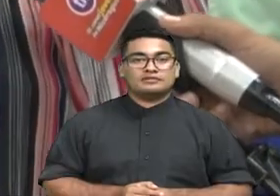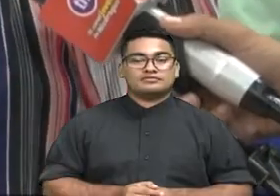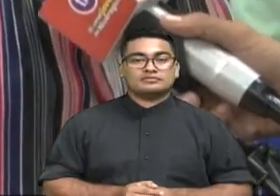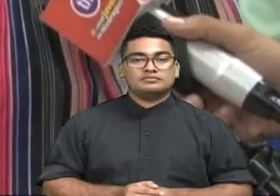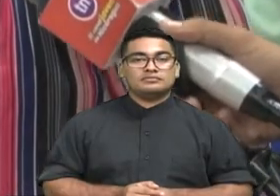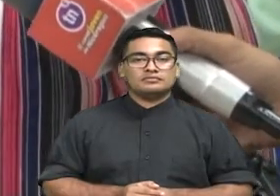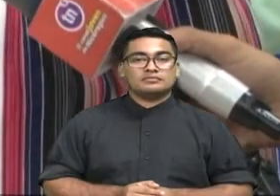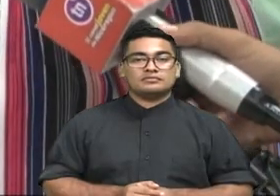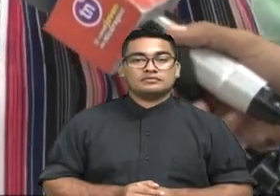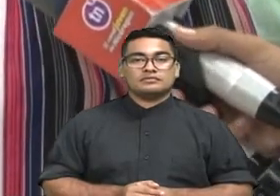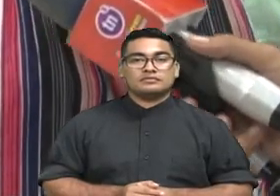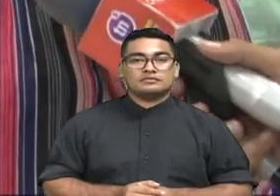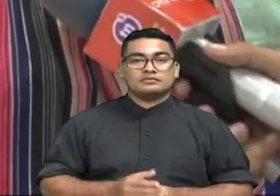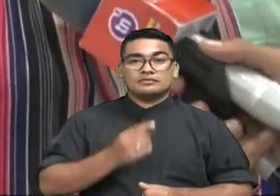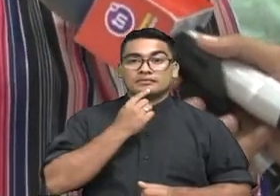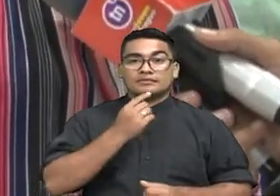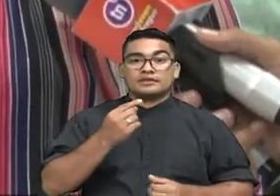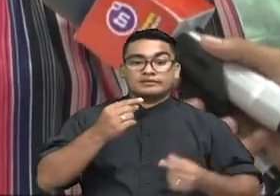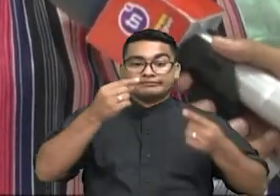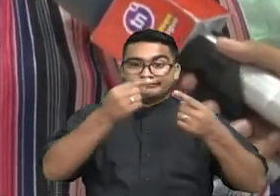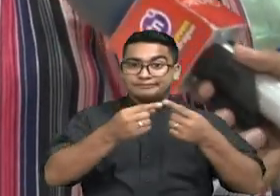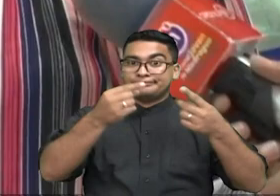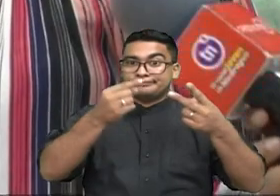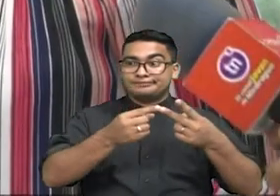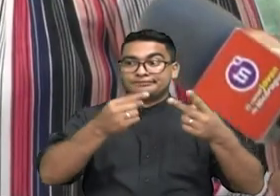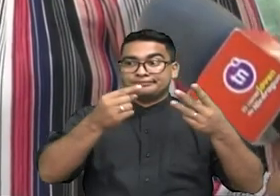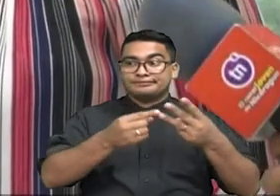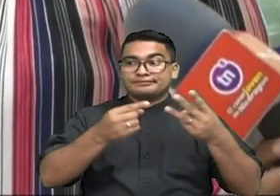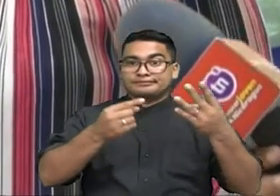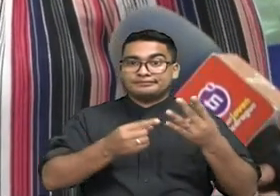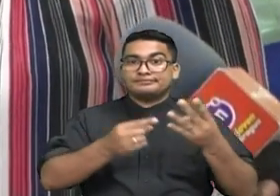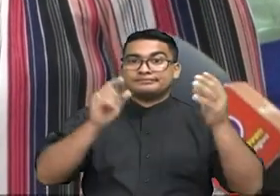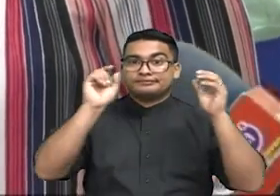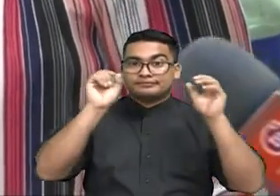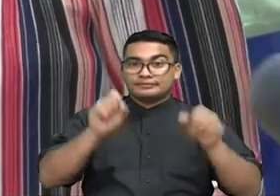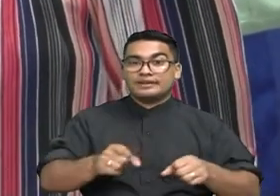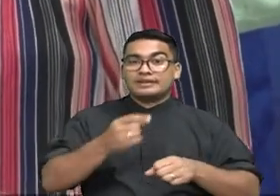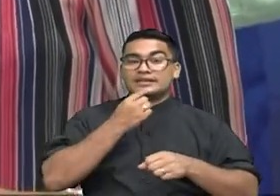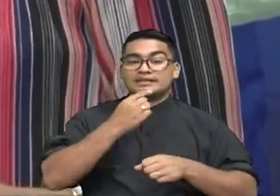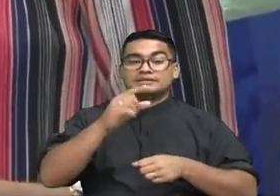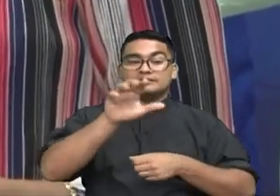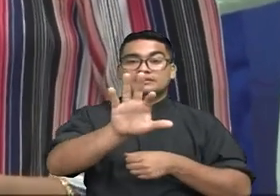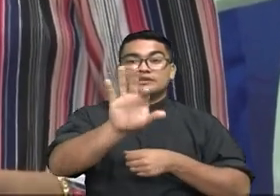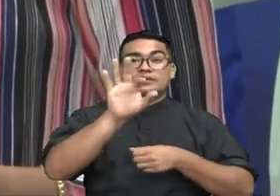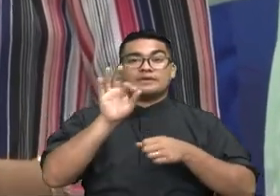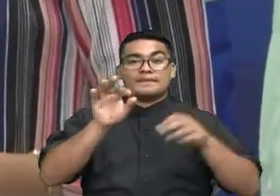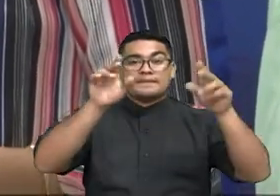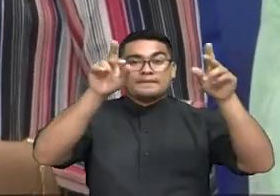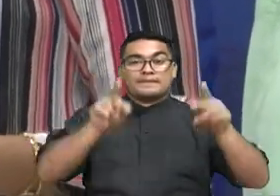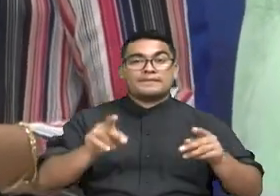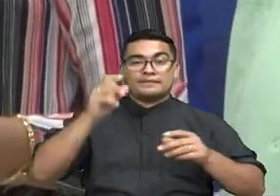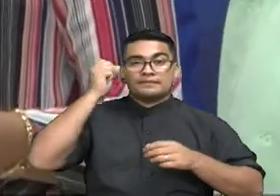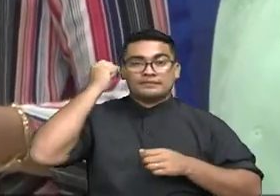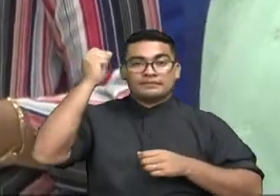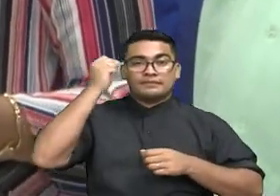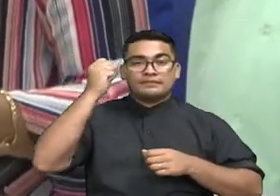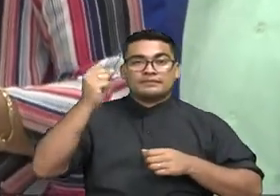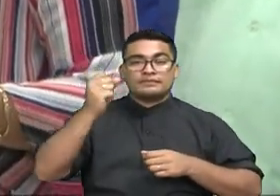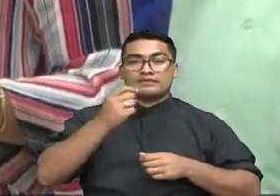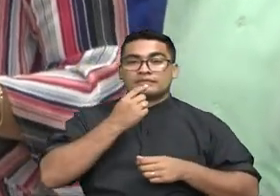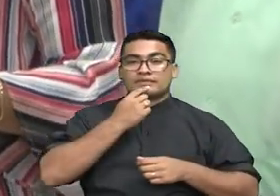Prometen cumplir con los parámetros del concurso para calificar y escoger a los ganadores.